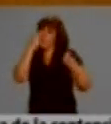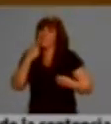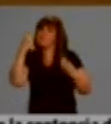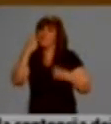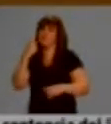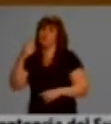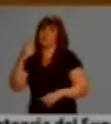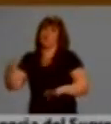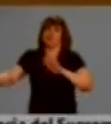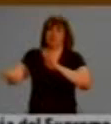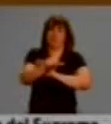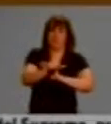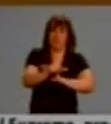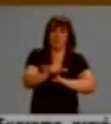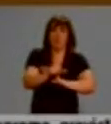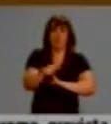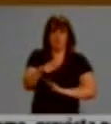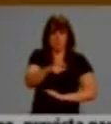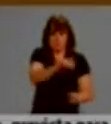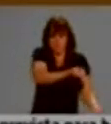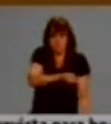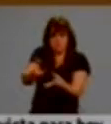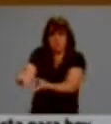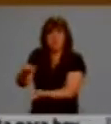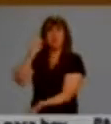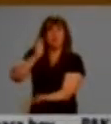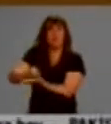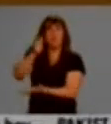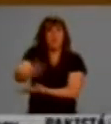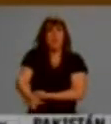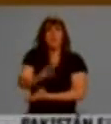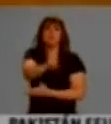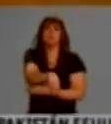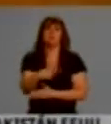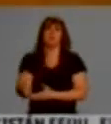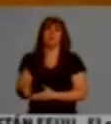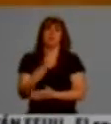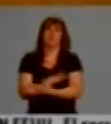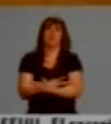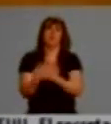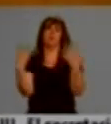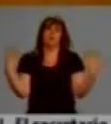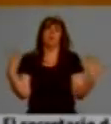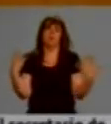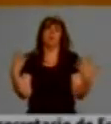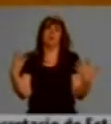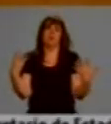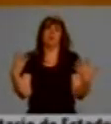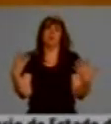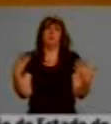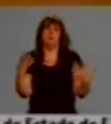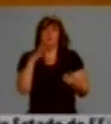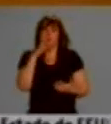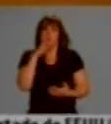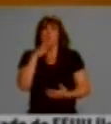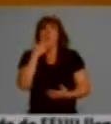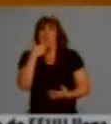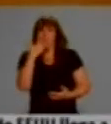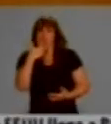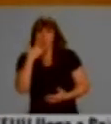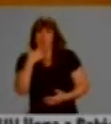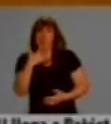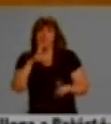soborno? ¿Lo puso usted en conocimiento del juez? Décimo octava, ¿tuvo usted conocimiento de las